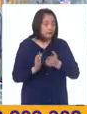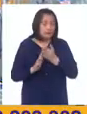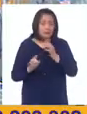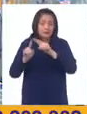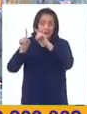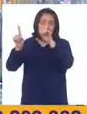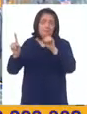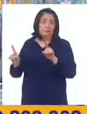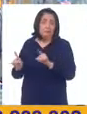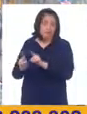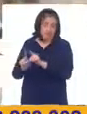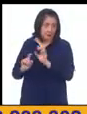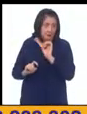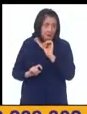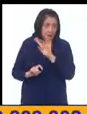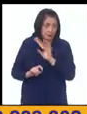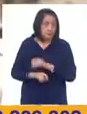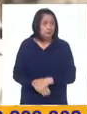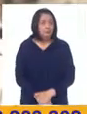VAR.